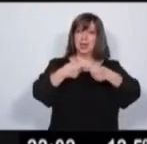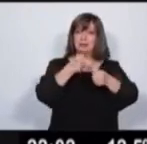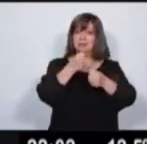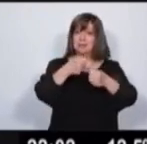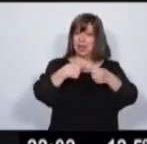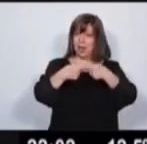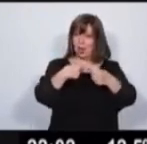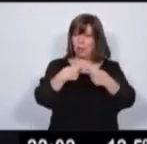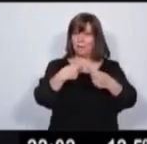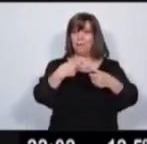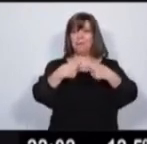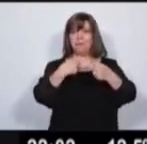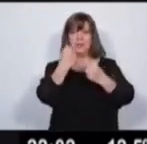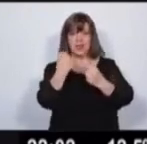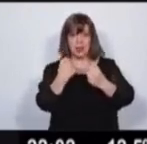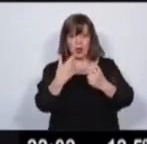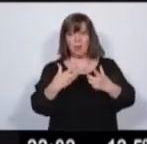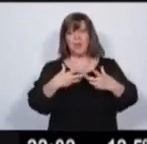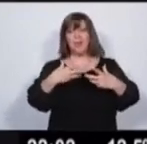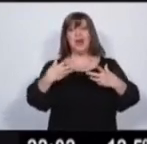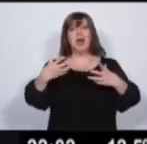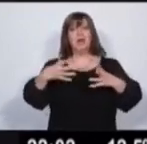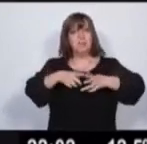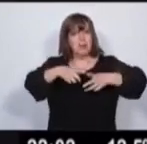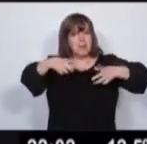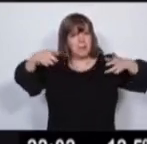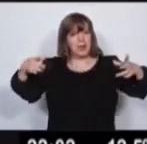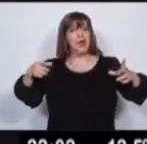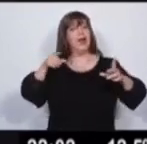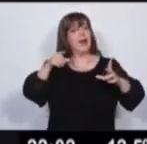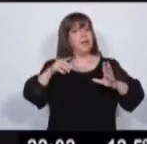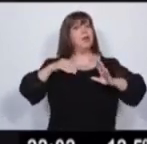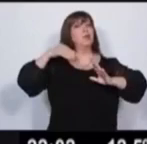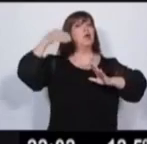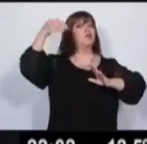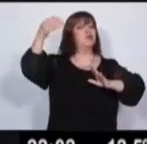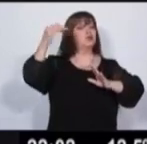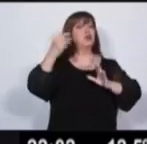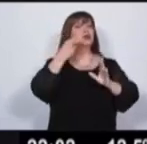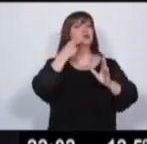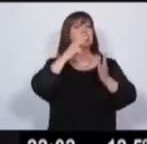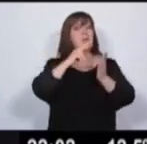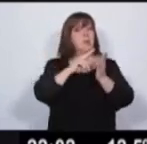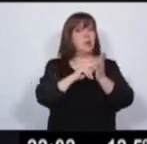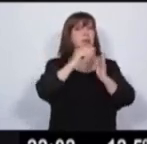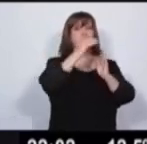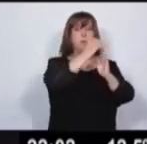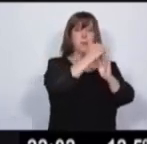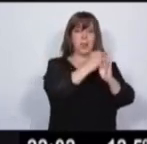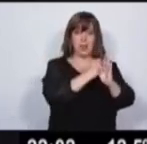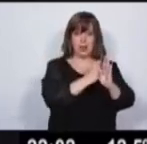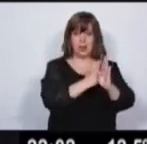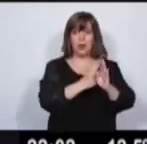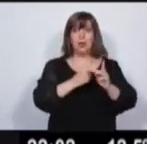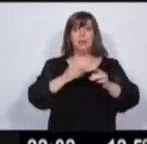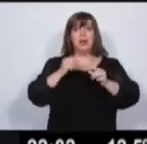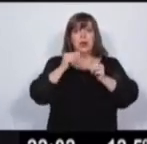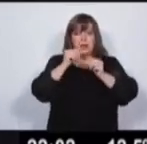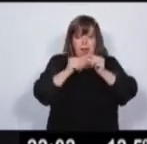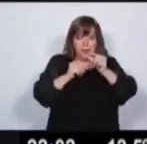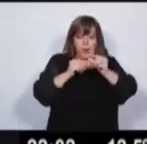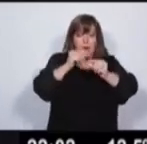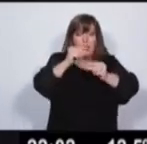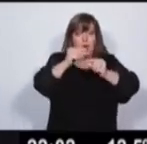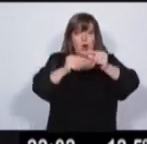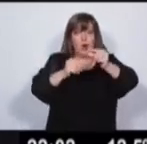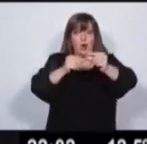ponerle el énfasis bajar las tasas bajar los impuestos bajar la burocracia pero en un camino que sea el